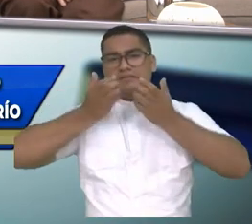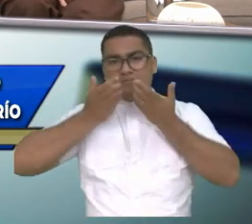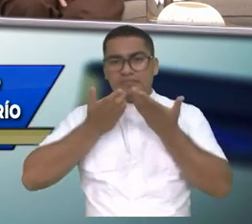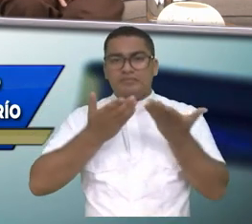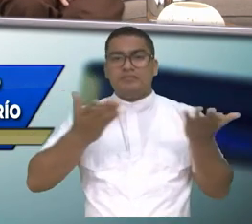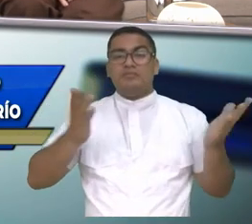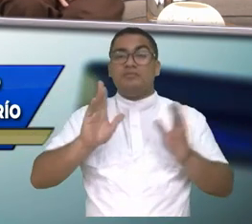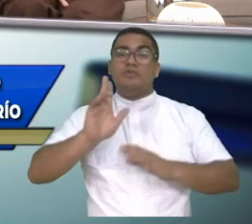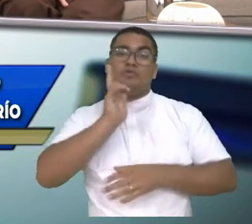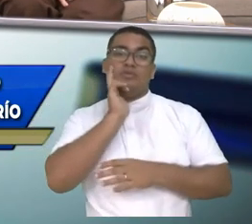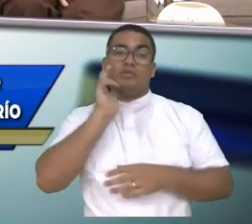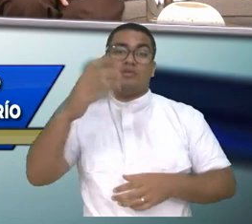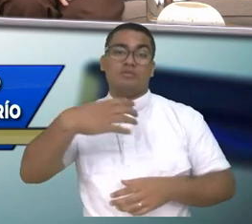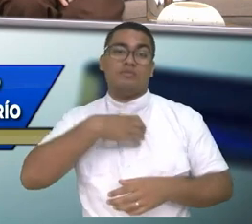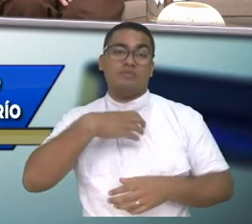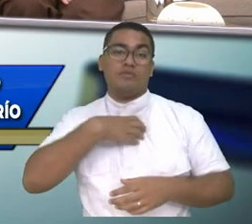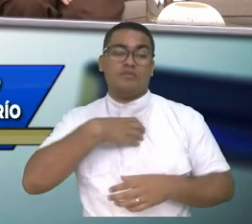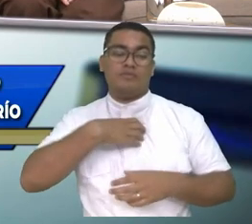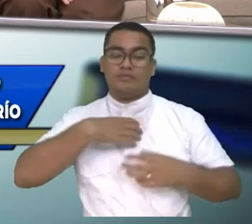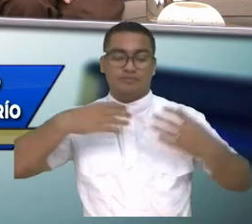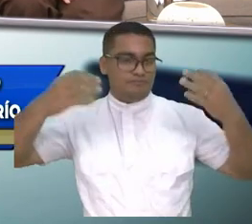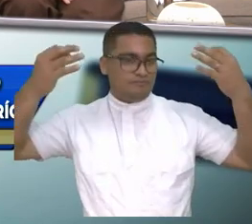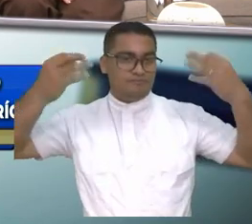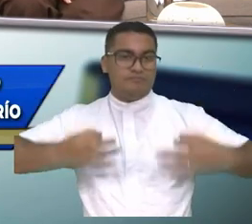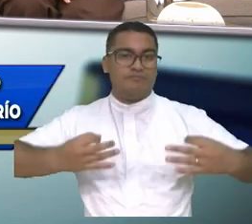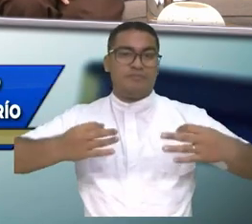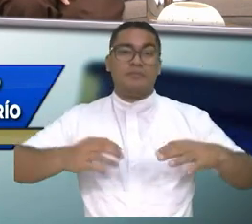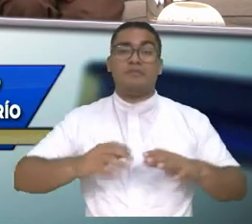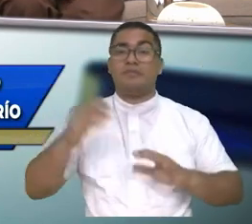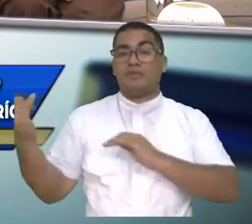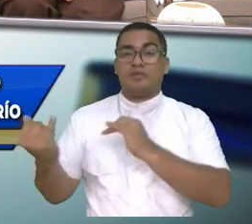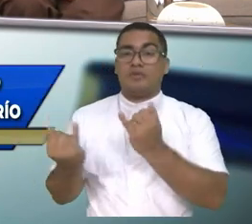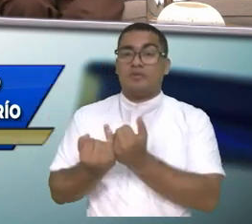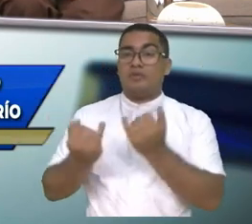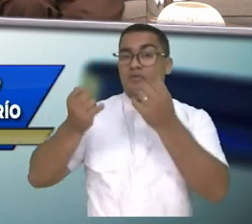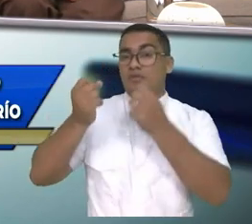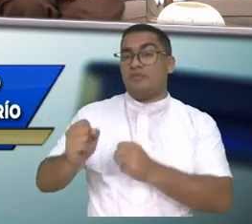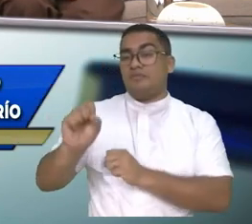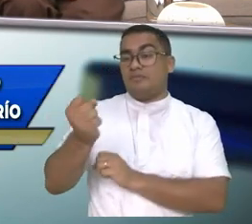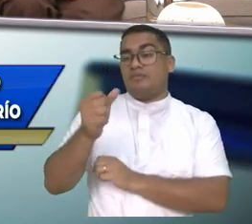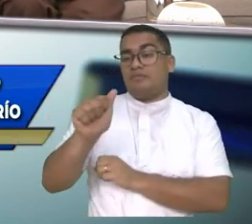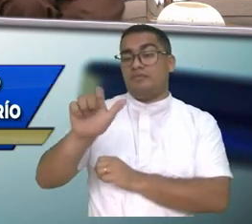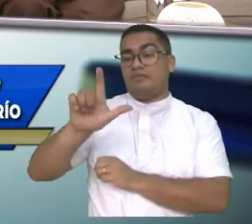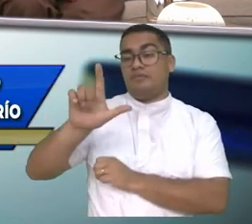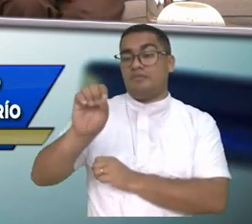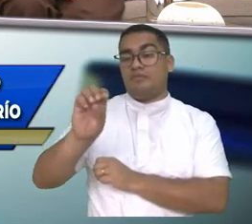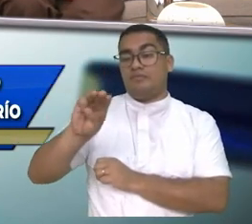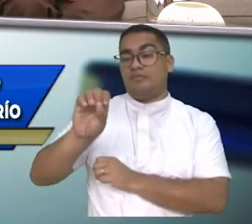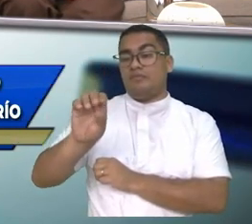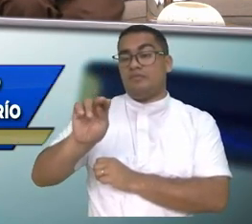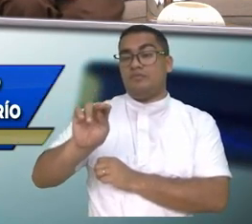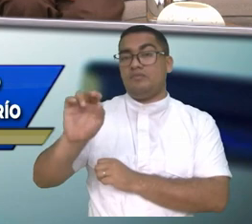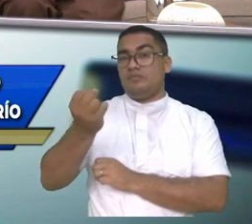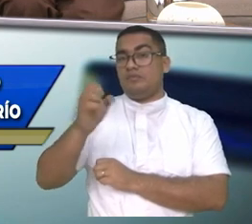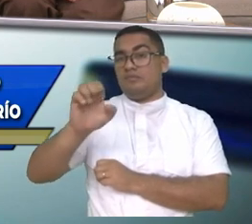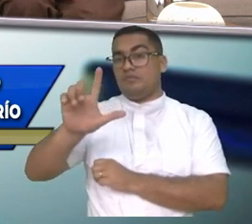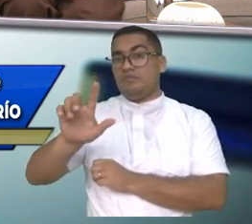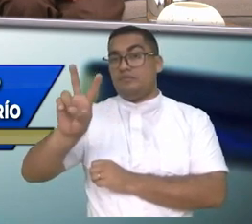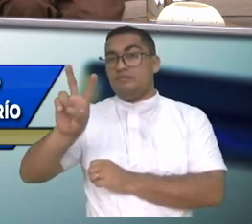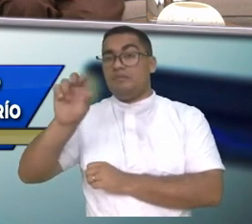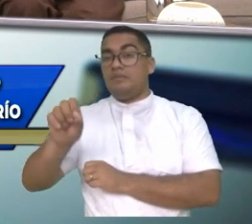podido quitarle esa corona. Por eso el mismo Salomón de la Selva dijo, solo